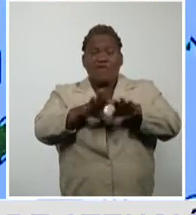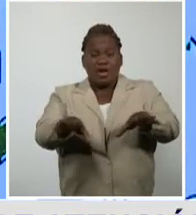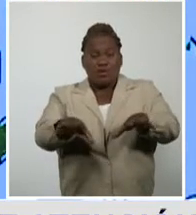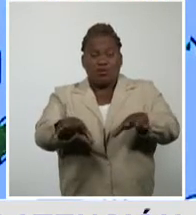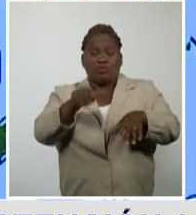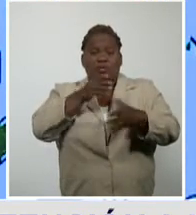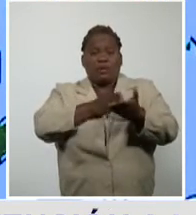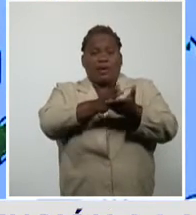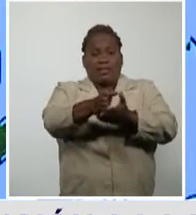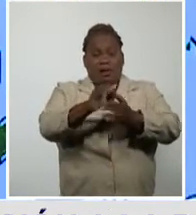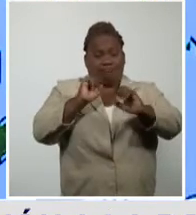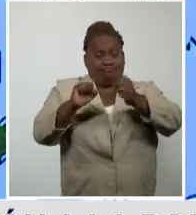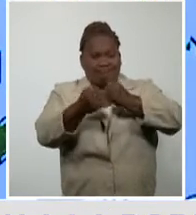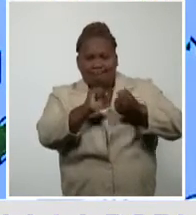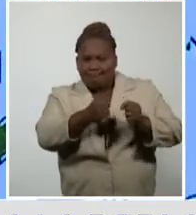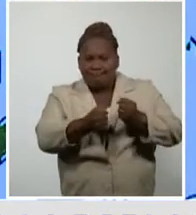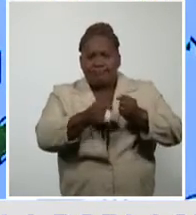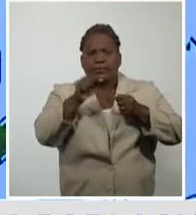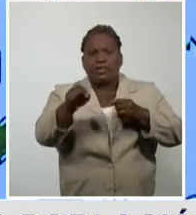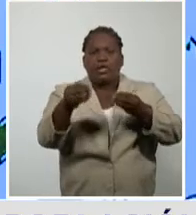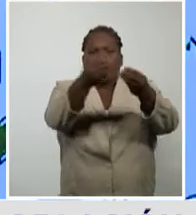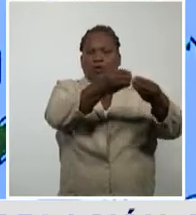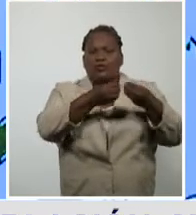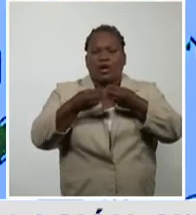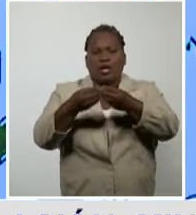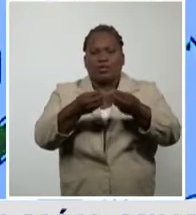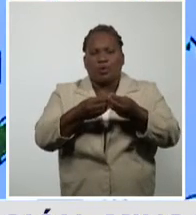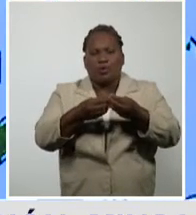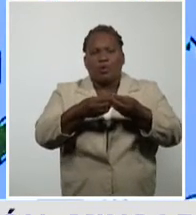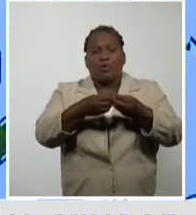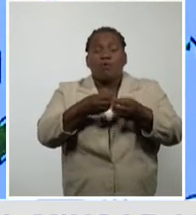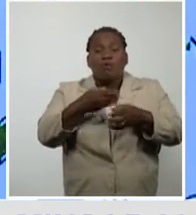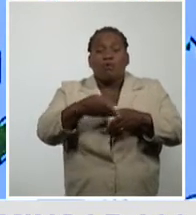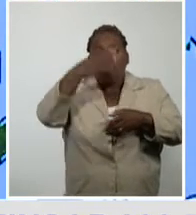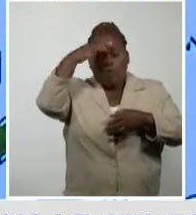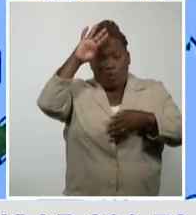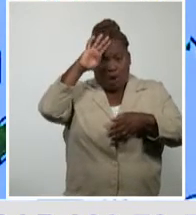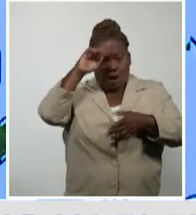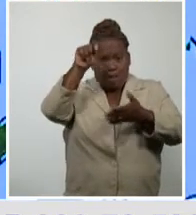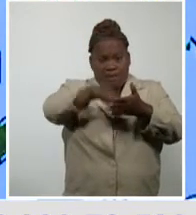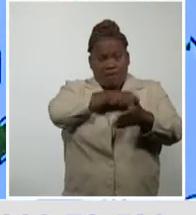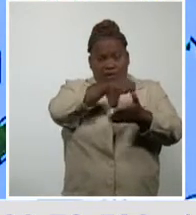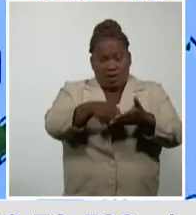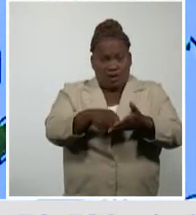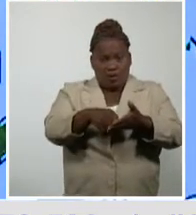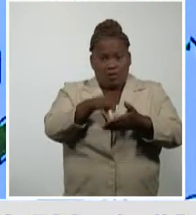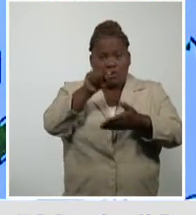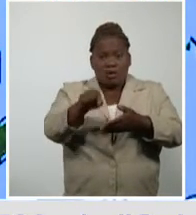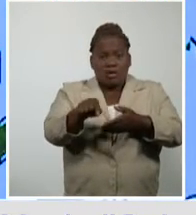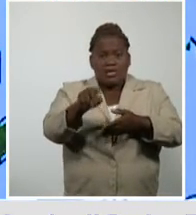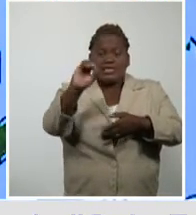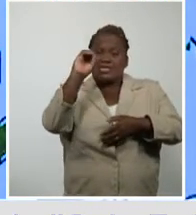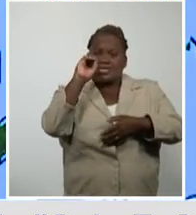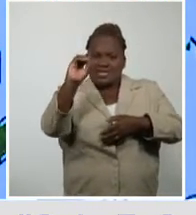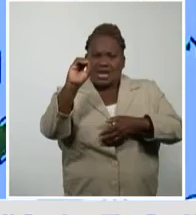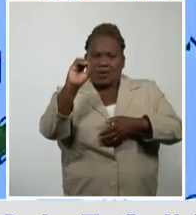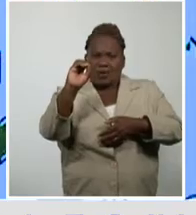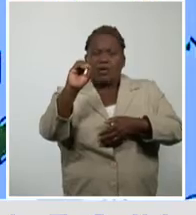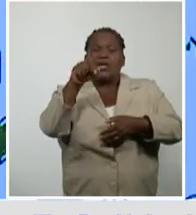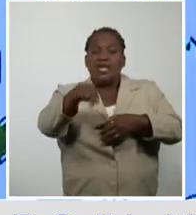estricto control de contagiados y sus contactos, ¿prevé Cuba como objetivo llegar a 0 casos y declarar a la isla libre